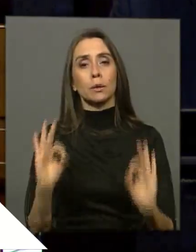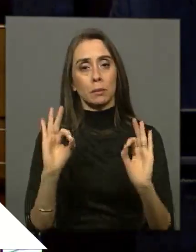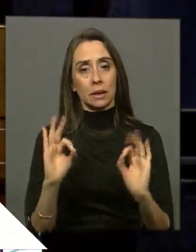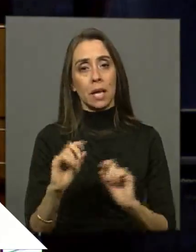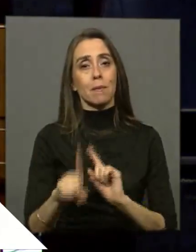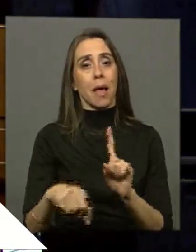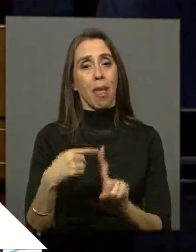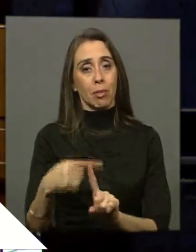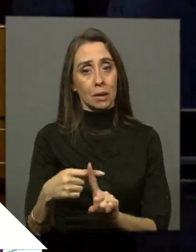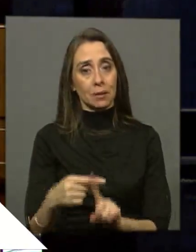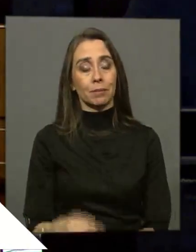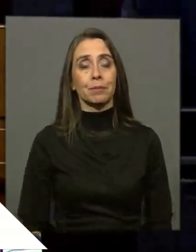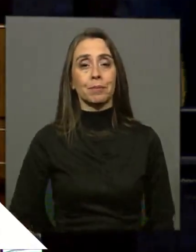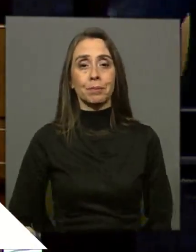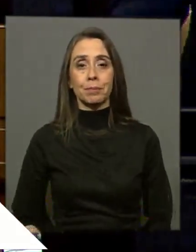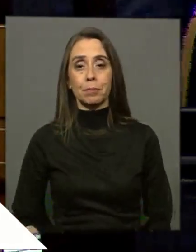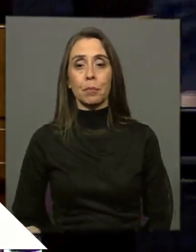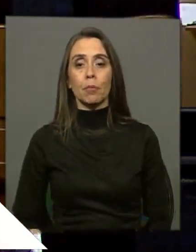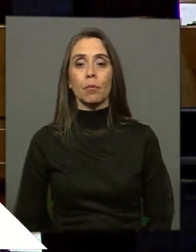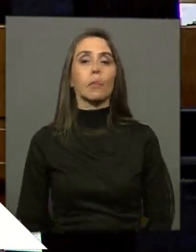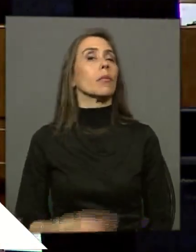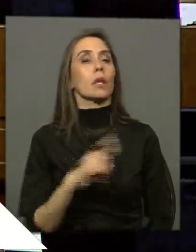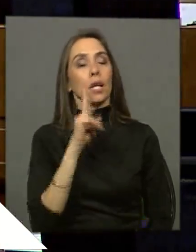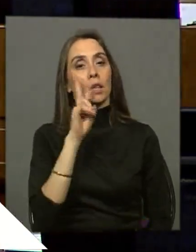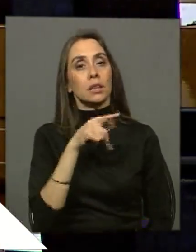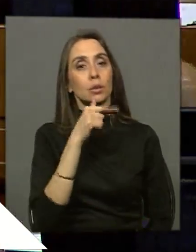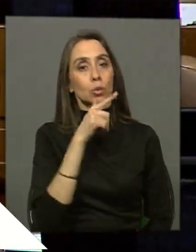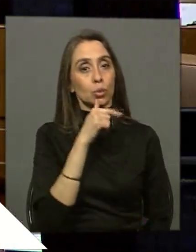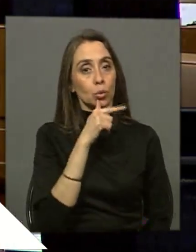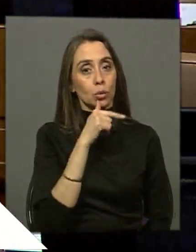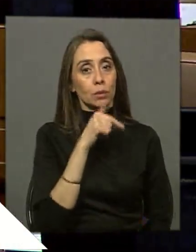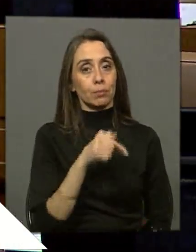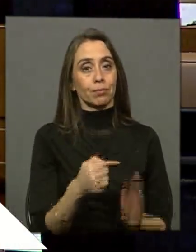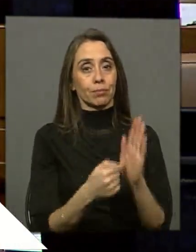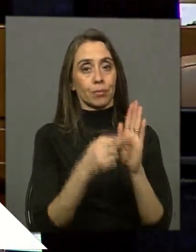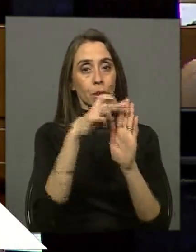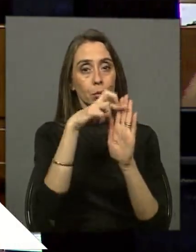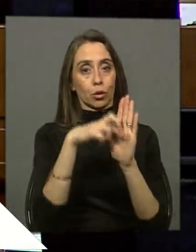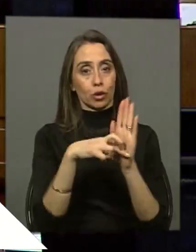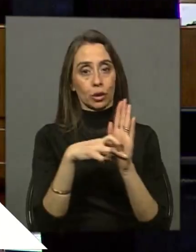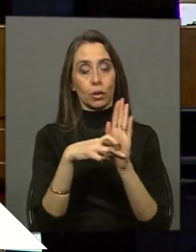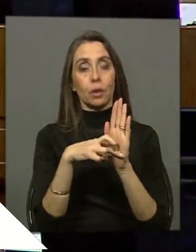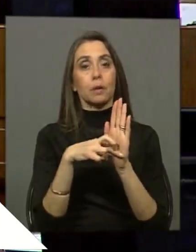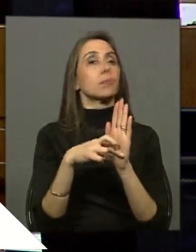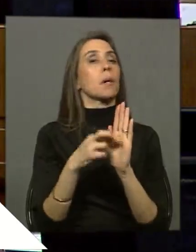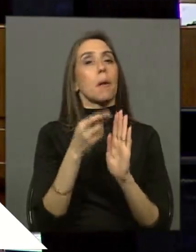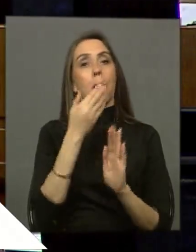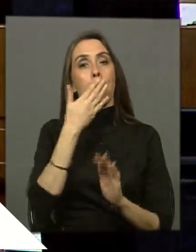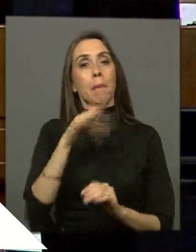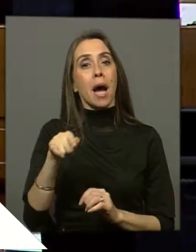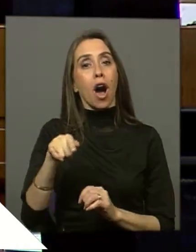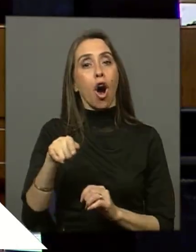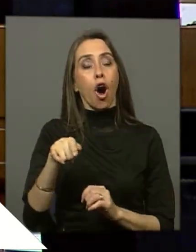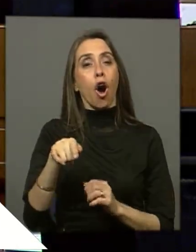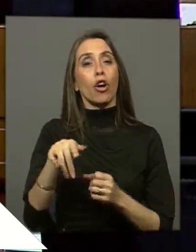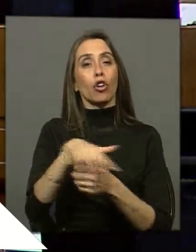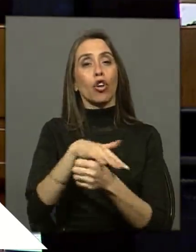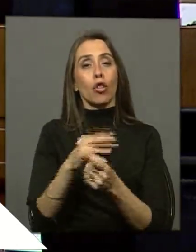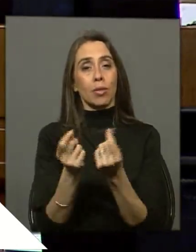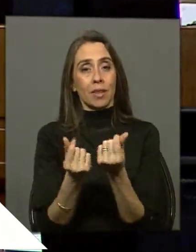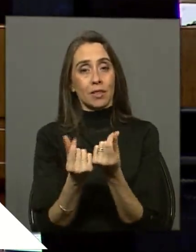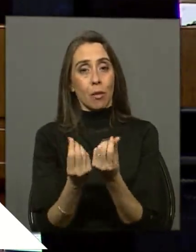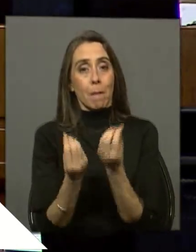Adicionalmente a eso, Presidente, señalarle que no nos cabe duda que este proyecto que pretende mejorar estas condiciones va a ser